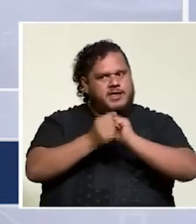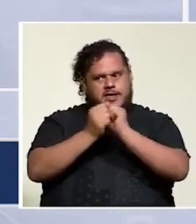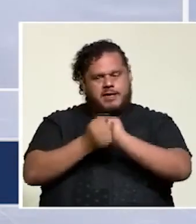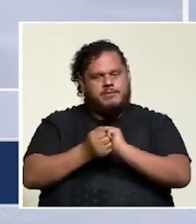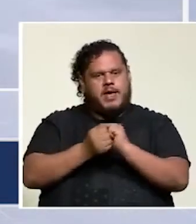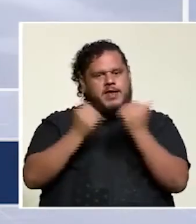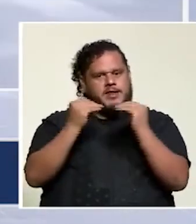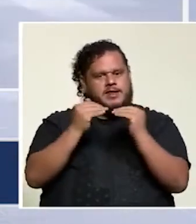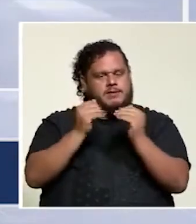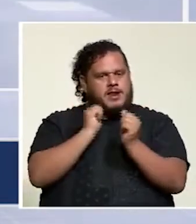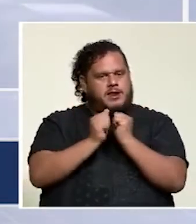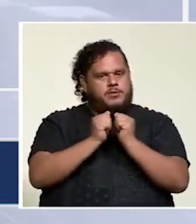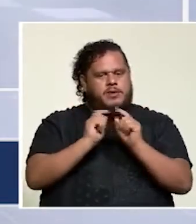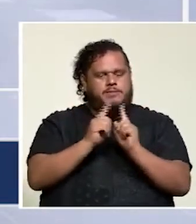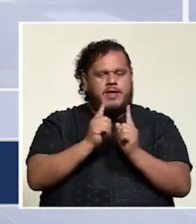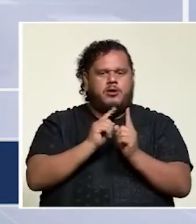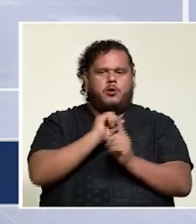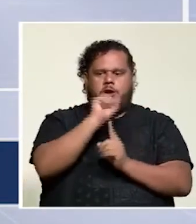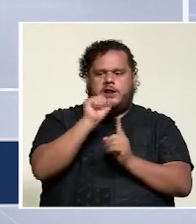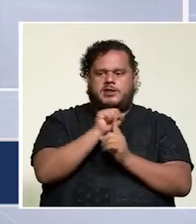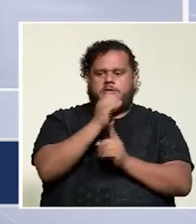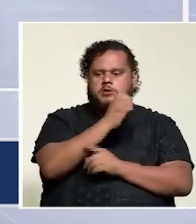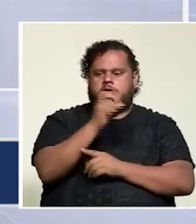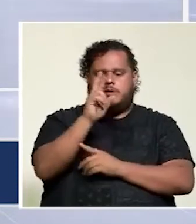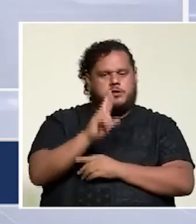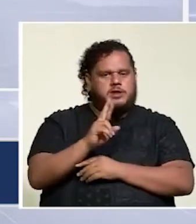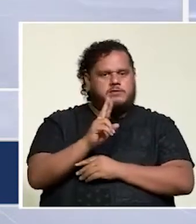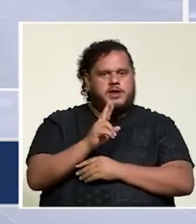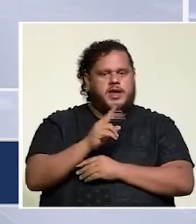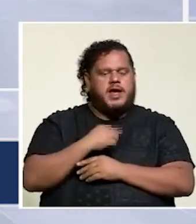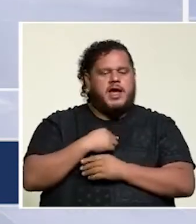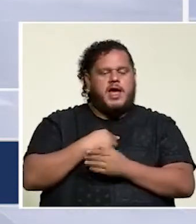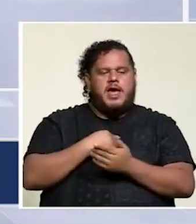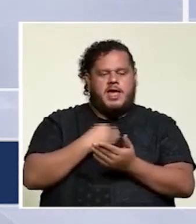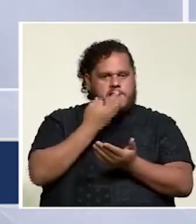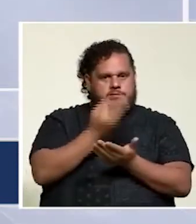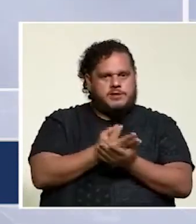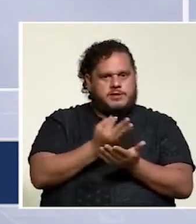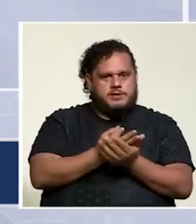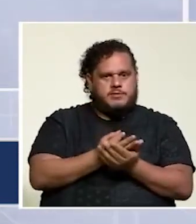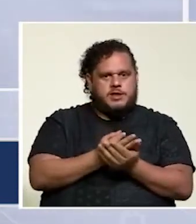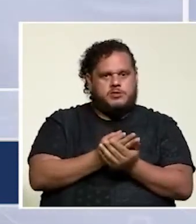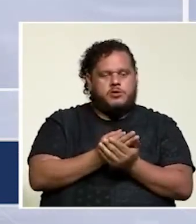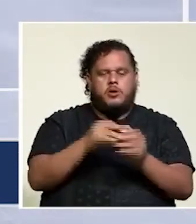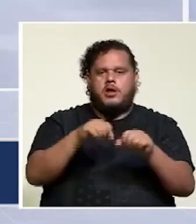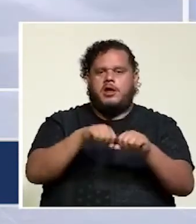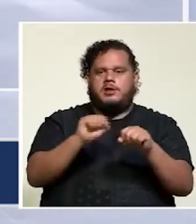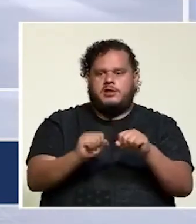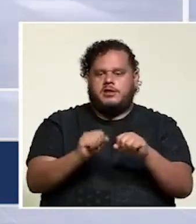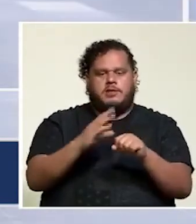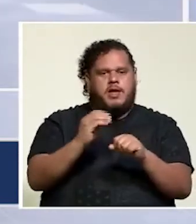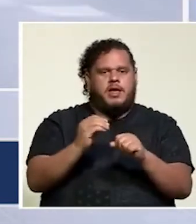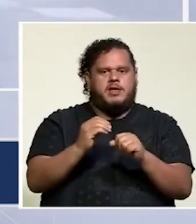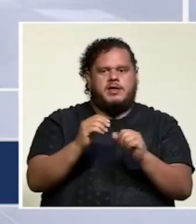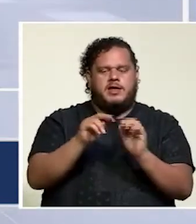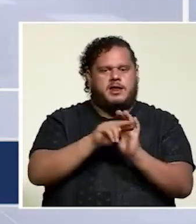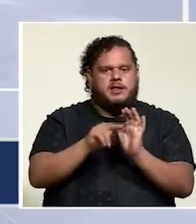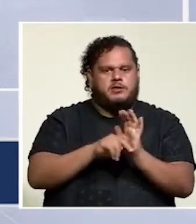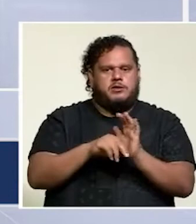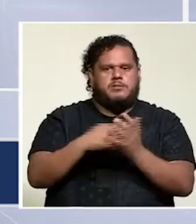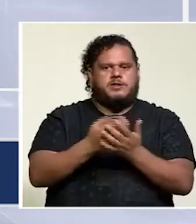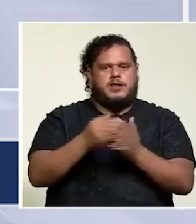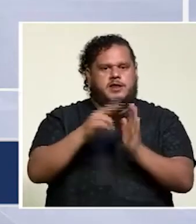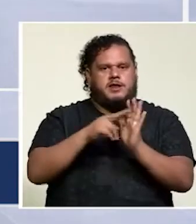competencia. Pero en el caso de Costa Rica, el financiamiento, el sistema y las normas y las reglas de